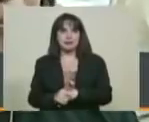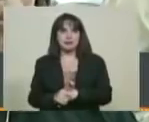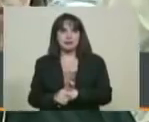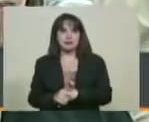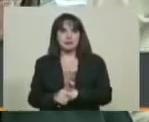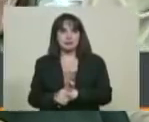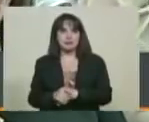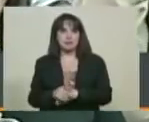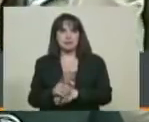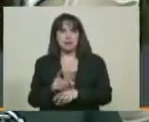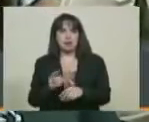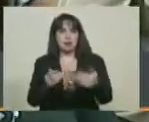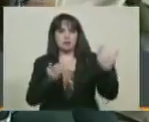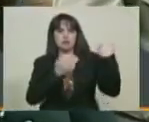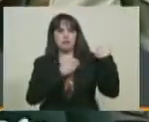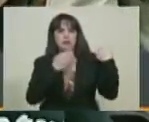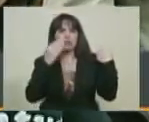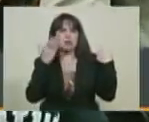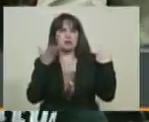Una tarea especial, compañero.